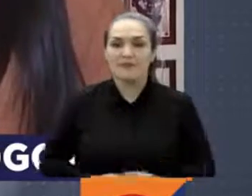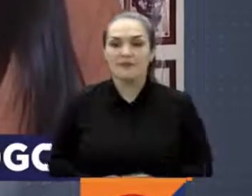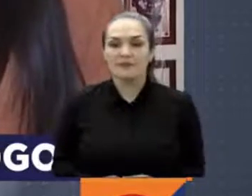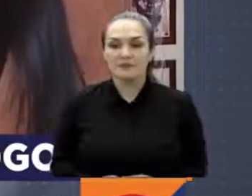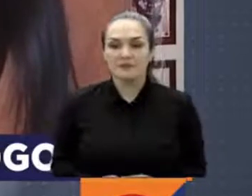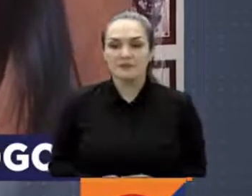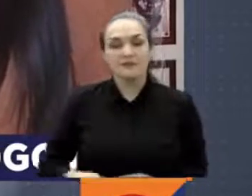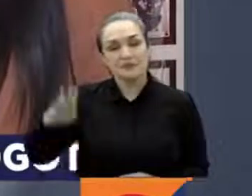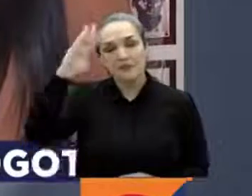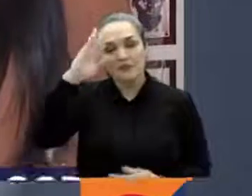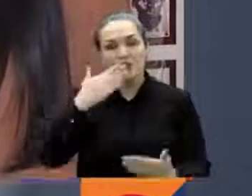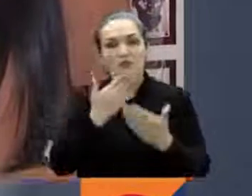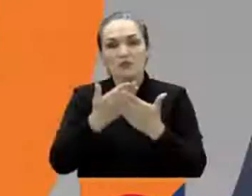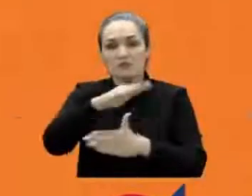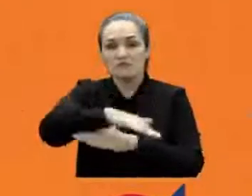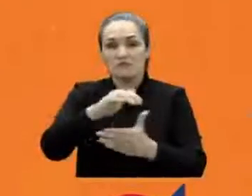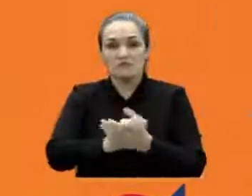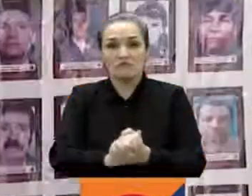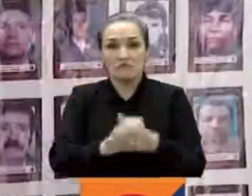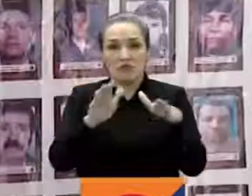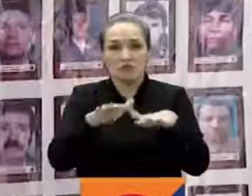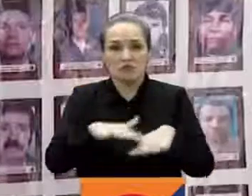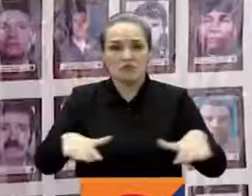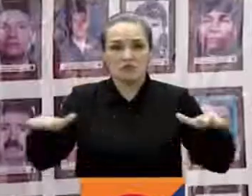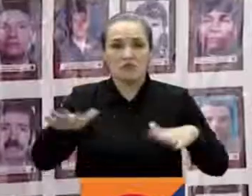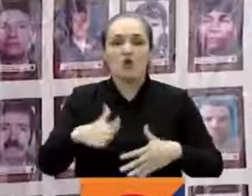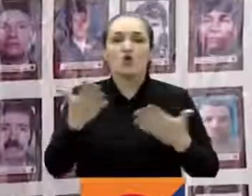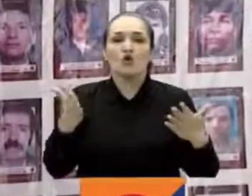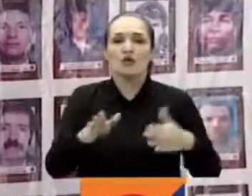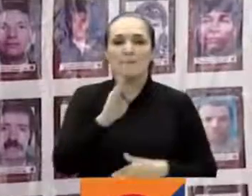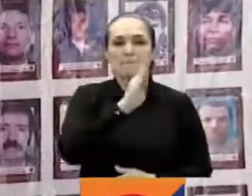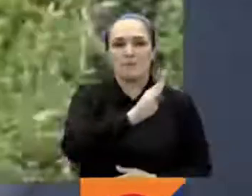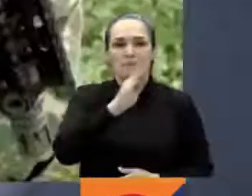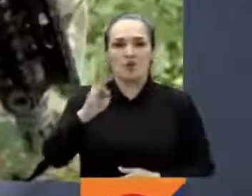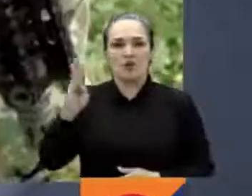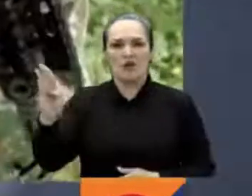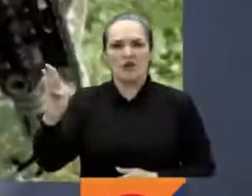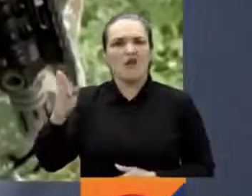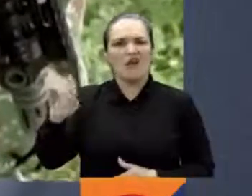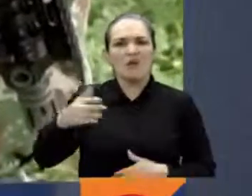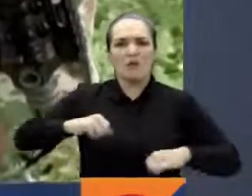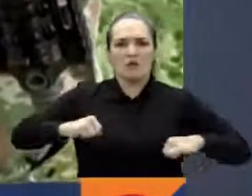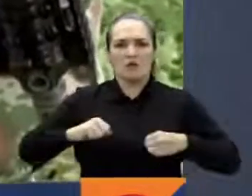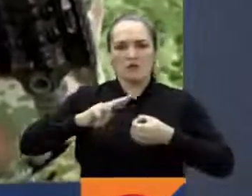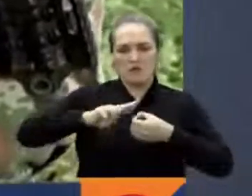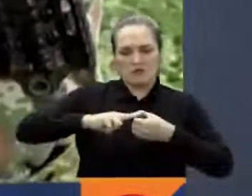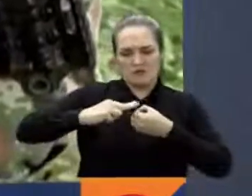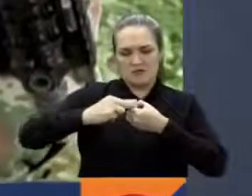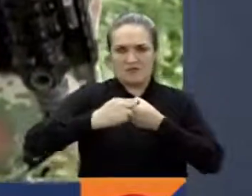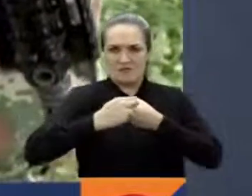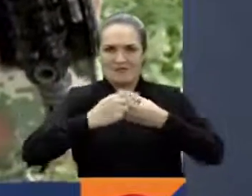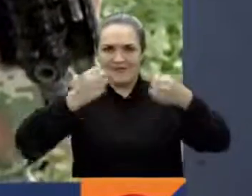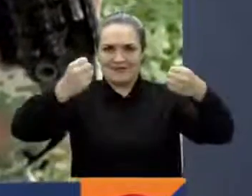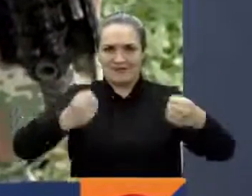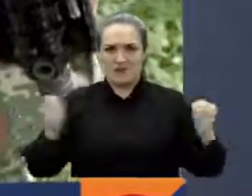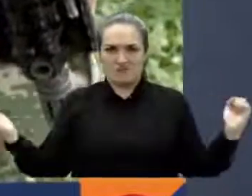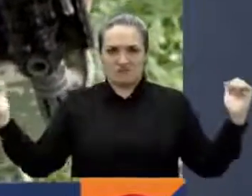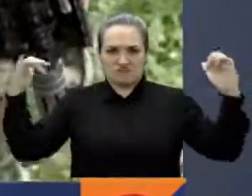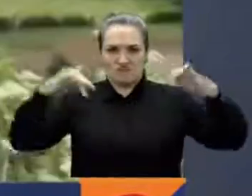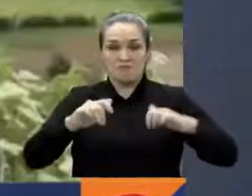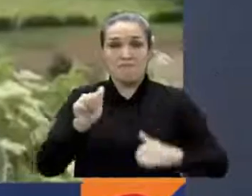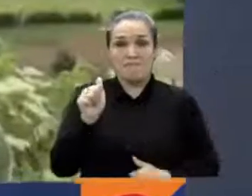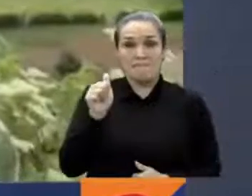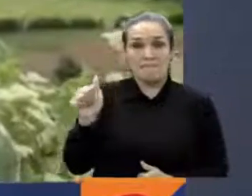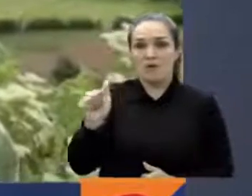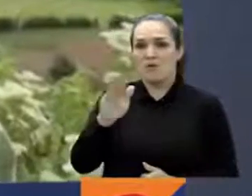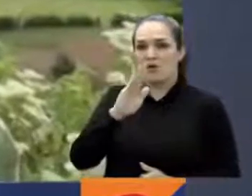Carolina, muy buenas tardes. La saludo a esta hora desde la Biblioteca Virgilio Barco, en donde se desarrolla esta audiencia. Pues precisamente fue Rodrigo